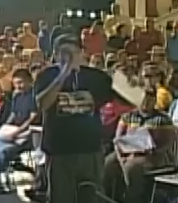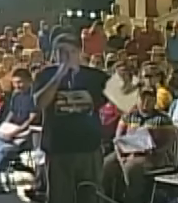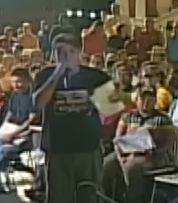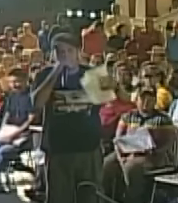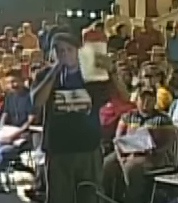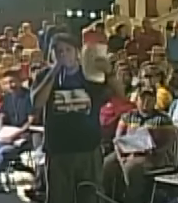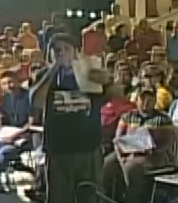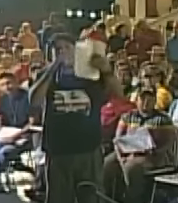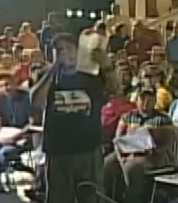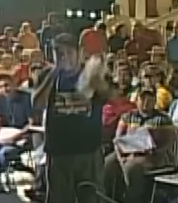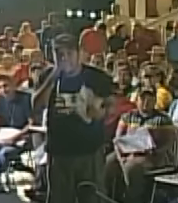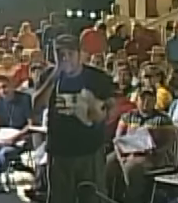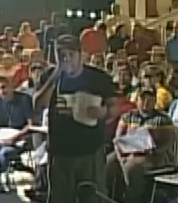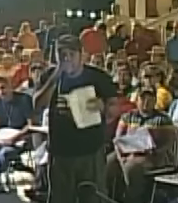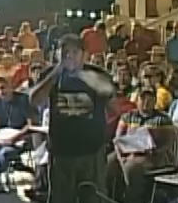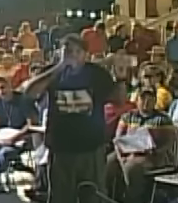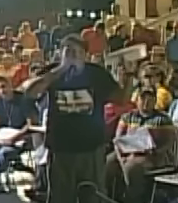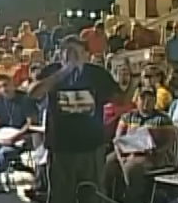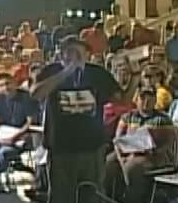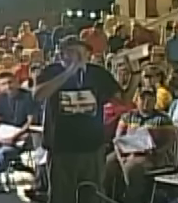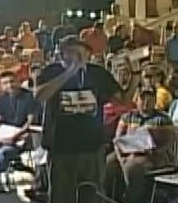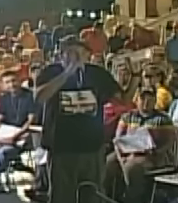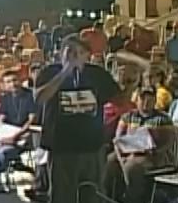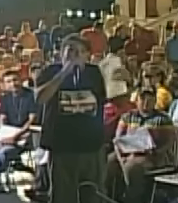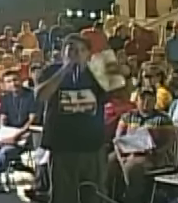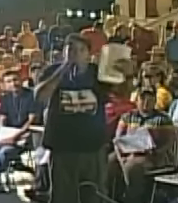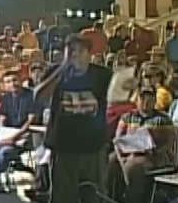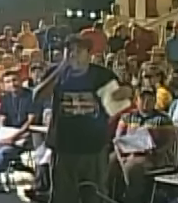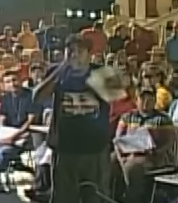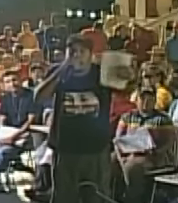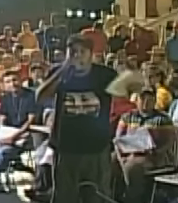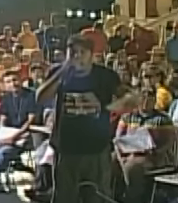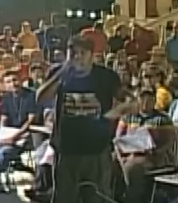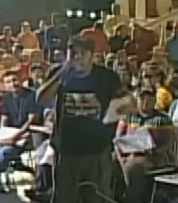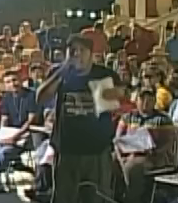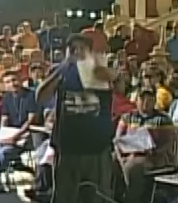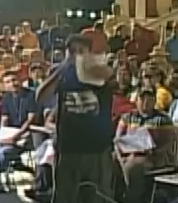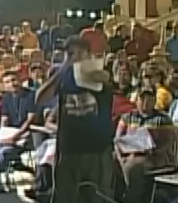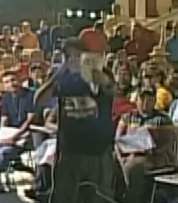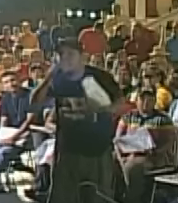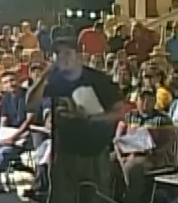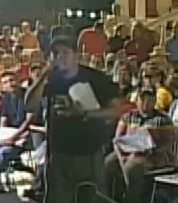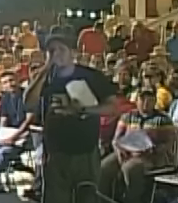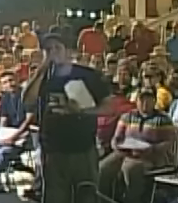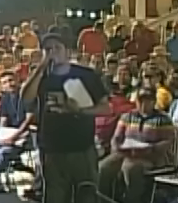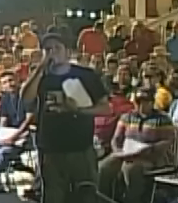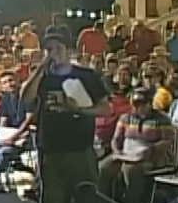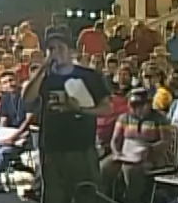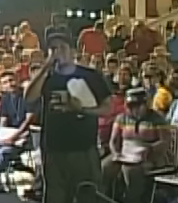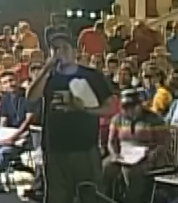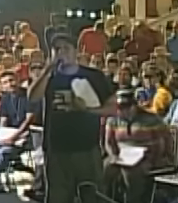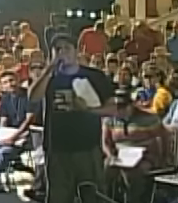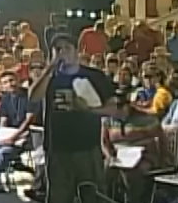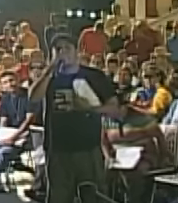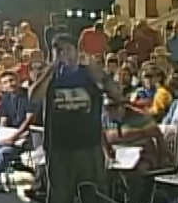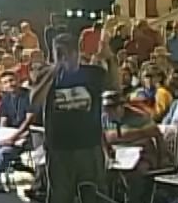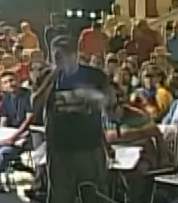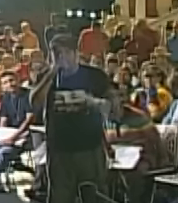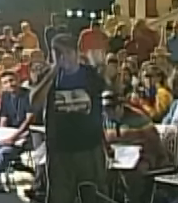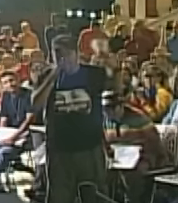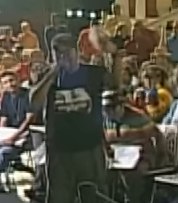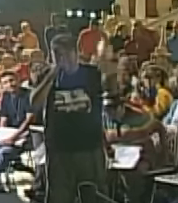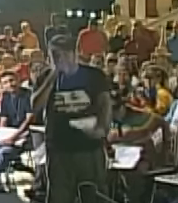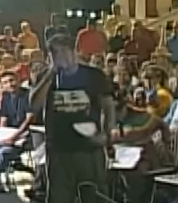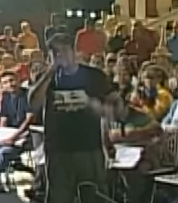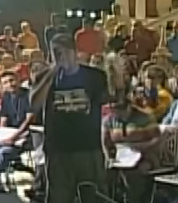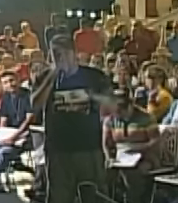desahogo, no, que sea permanente, periódico, pues, o sea, una vez al mes, una vez cada dos meses, que se reúna con nosotros, presidente, para